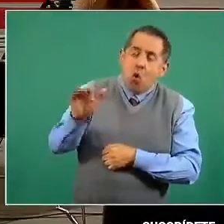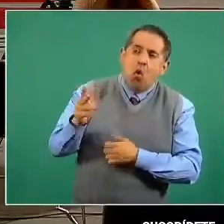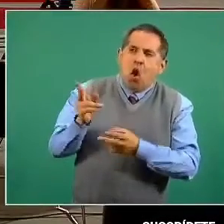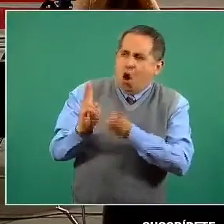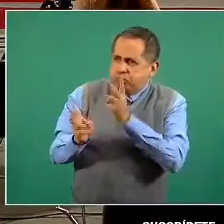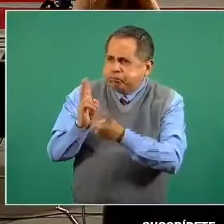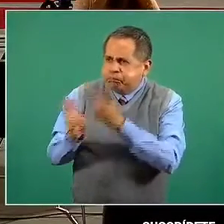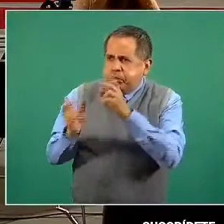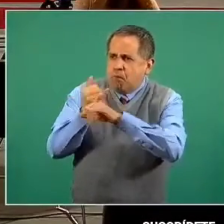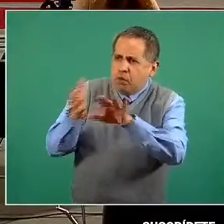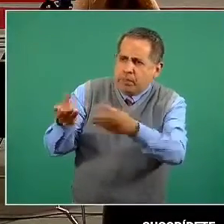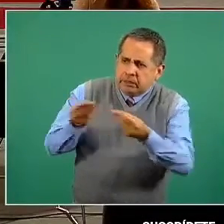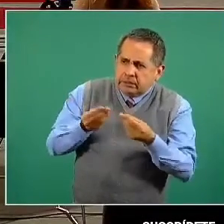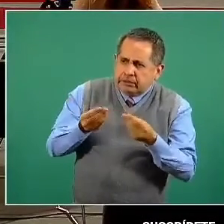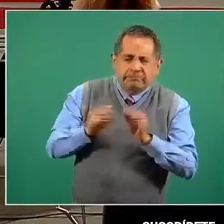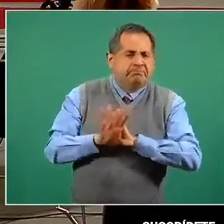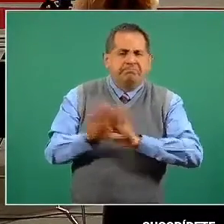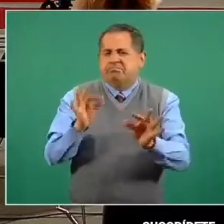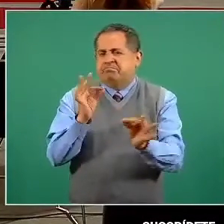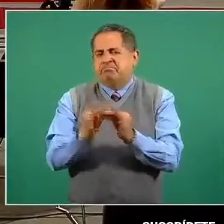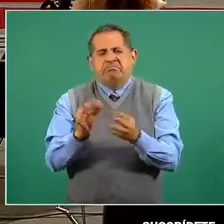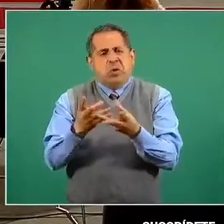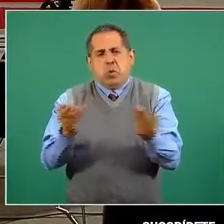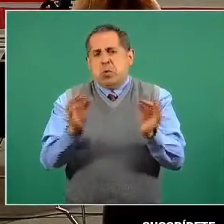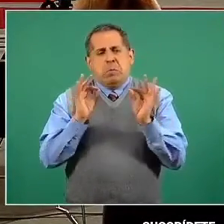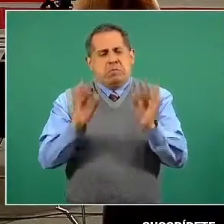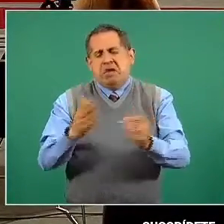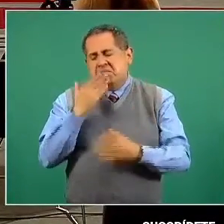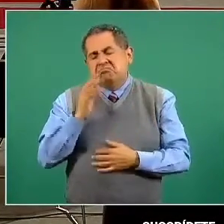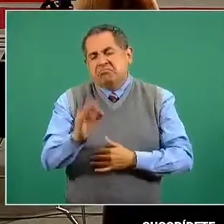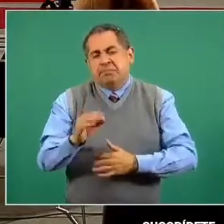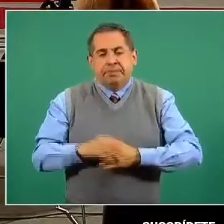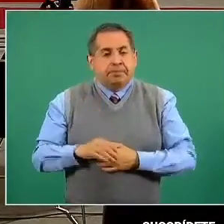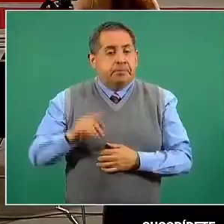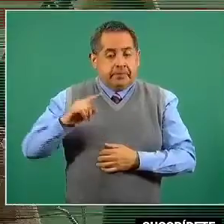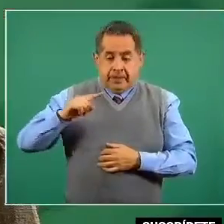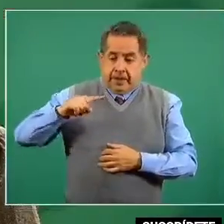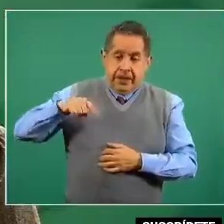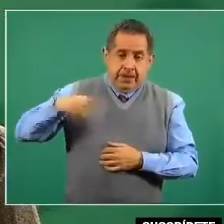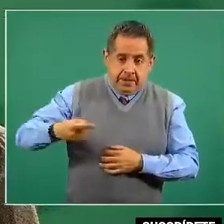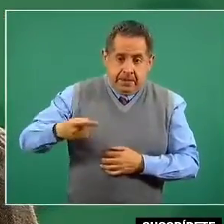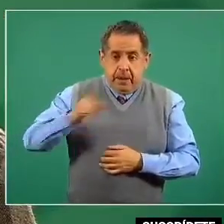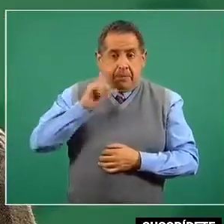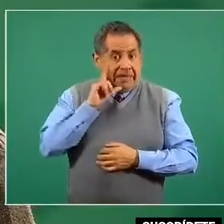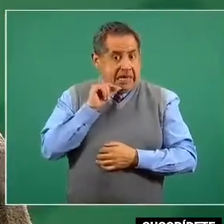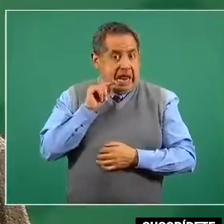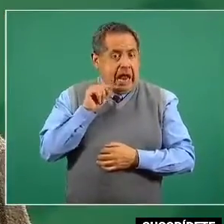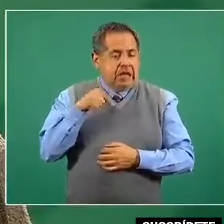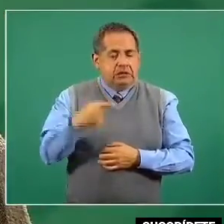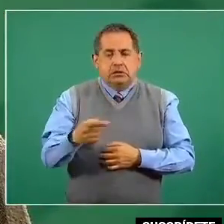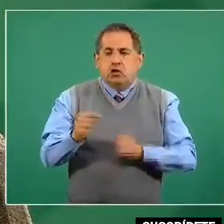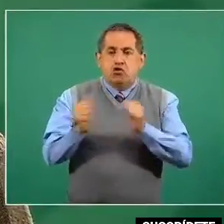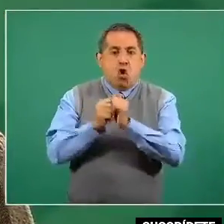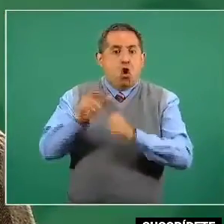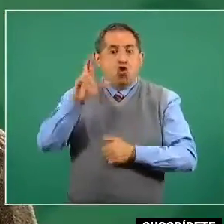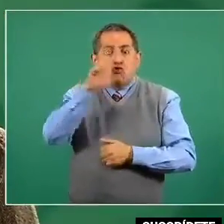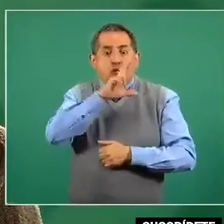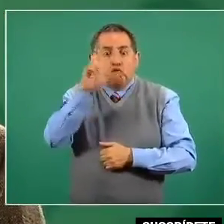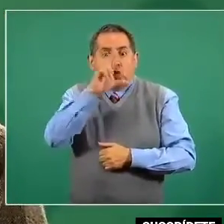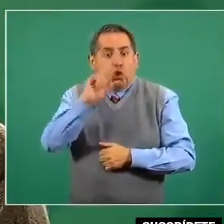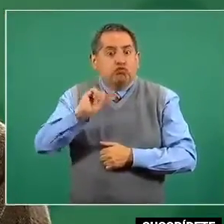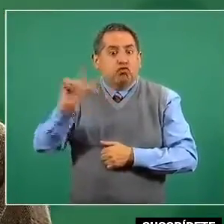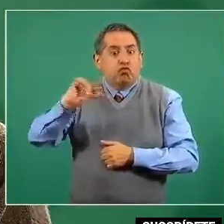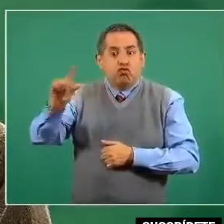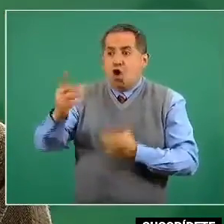esta información. Al día siguiente tuvimos una reunión con los funcionarios rusos,